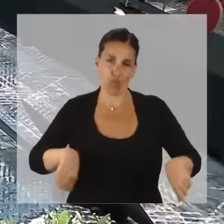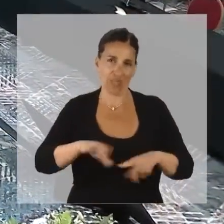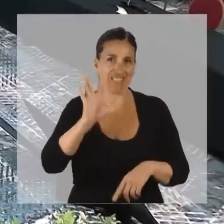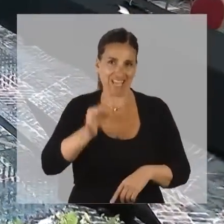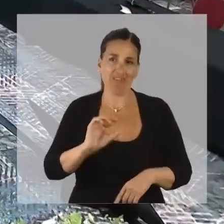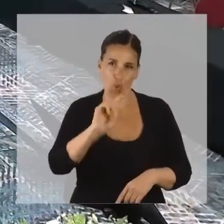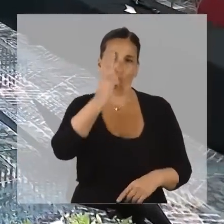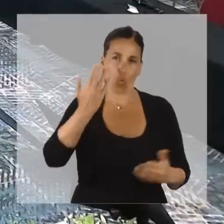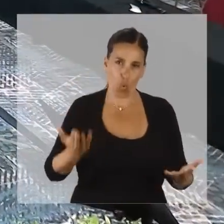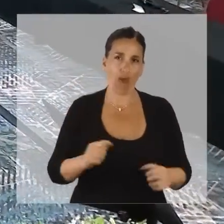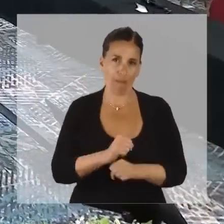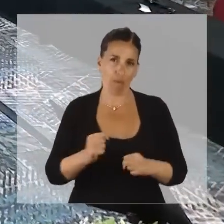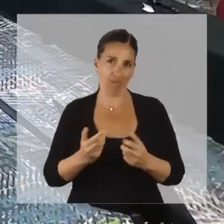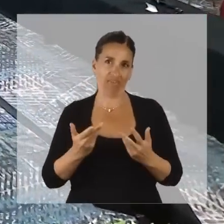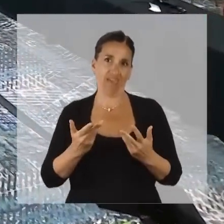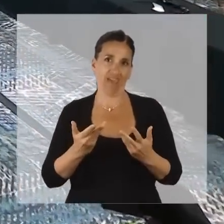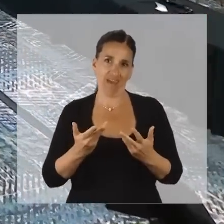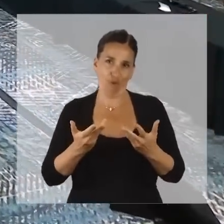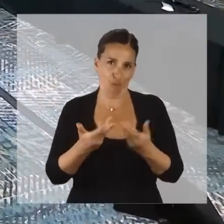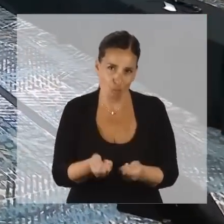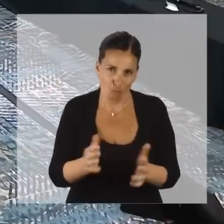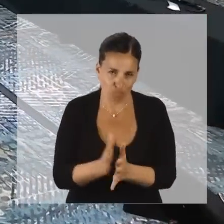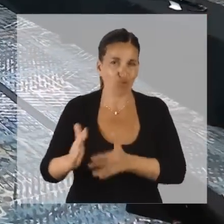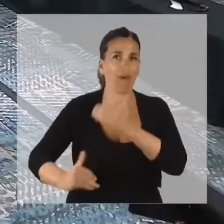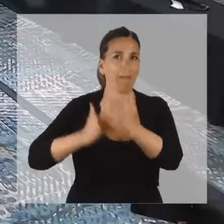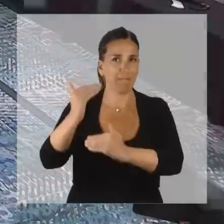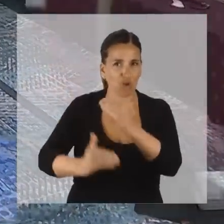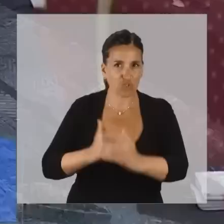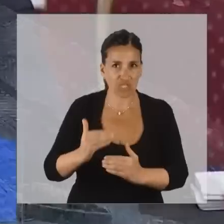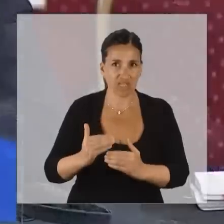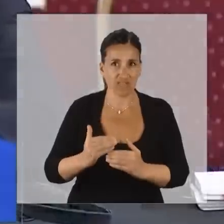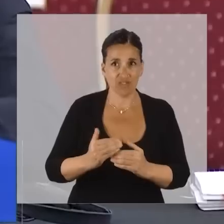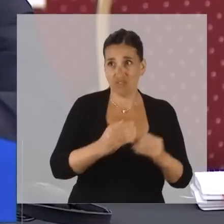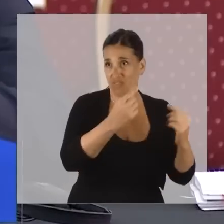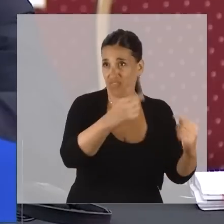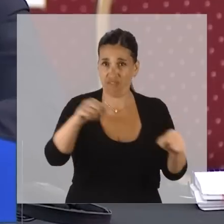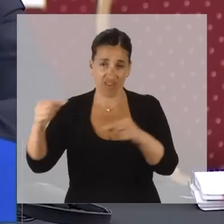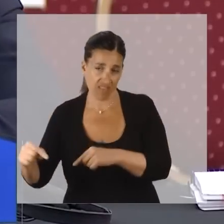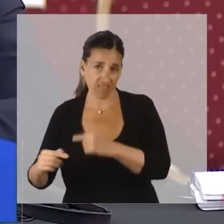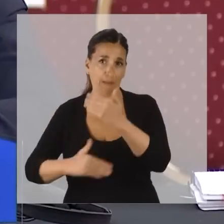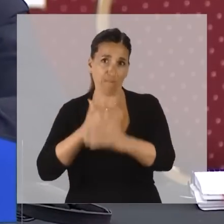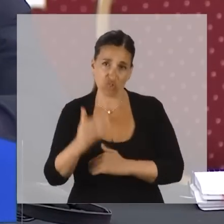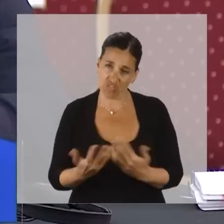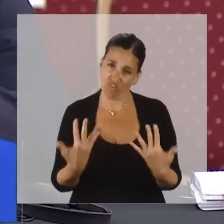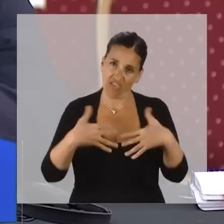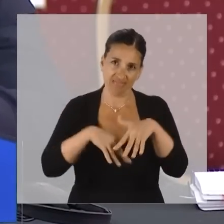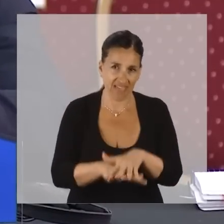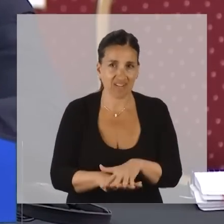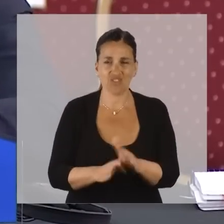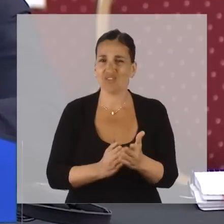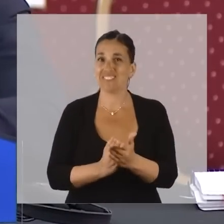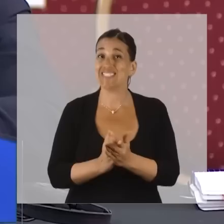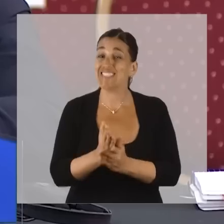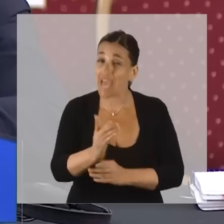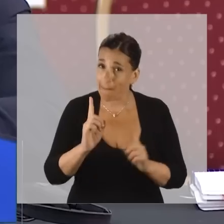hospitalidad Y saben que cuentan con nuestro país para procesos multilaterales para procesos